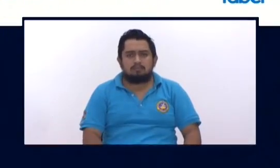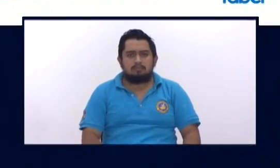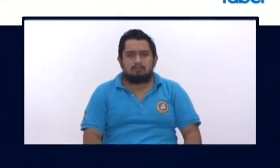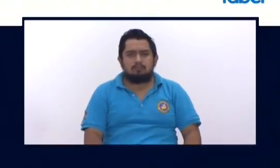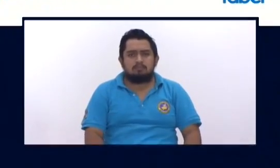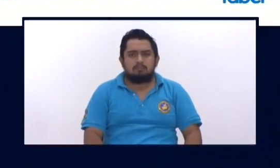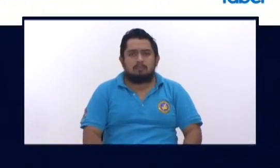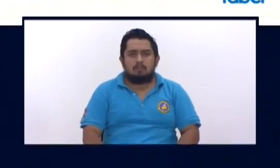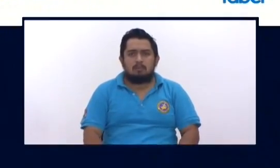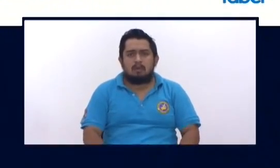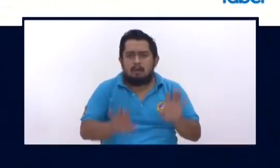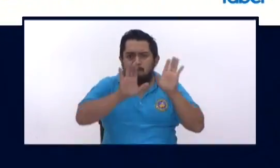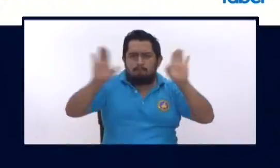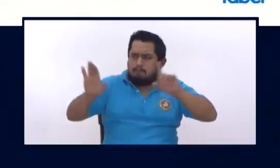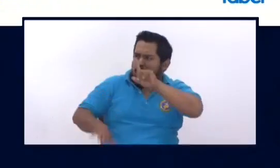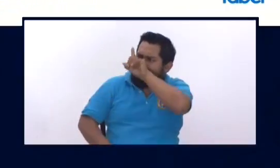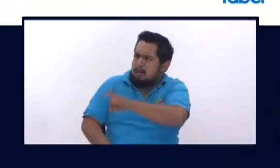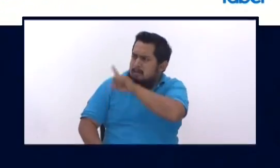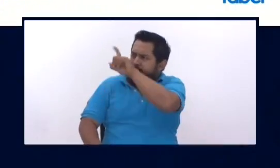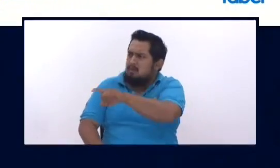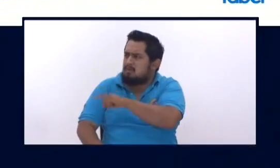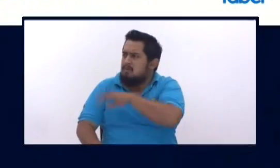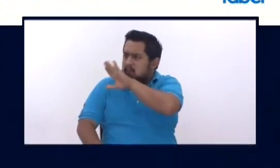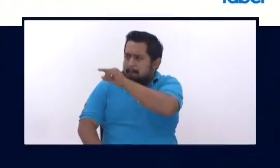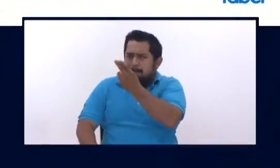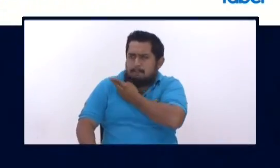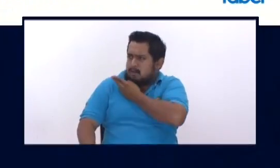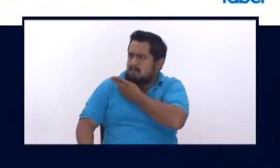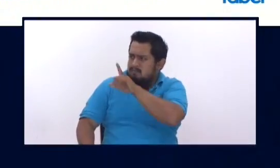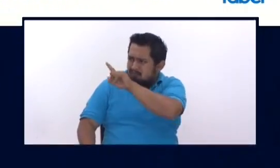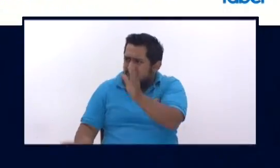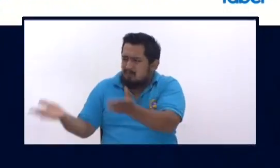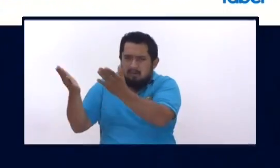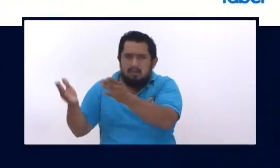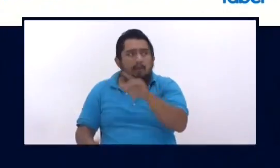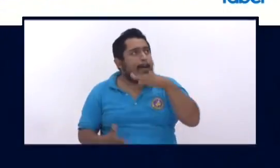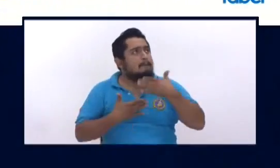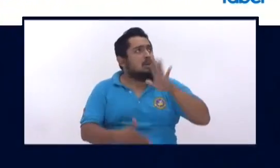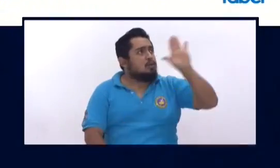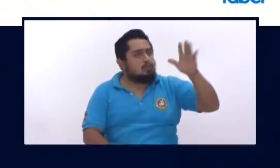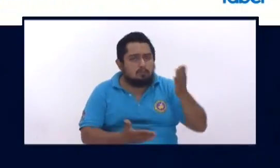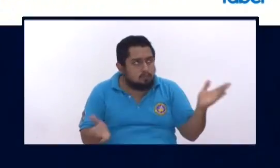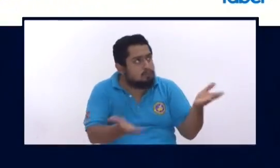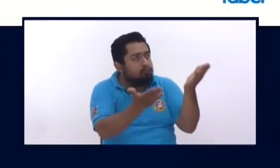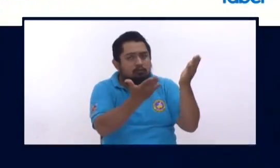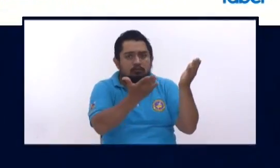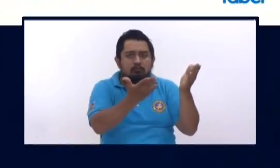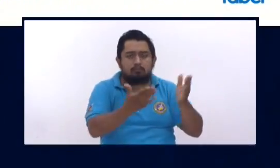a su se lo preguntaba y no estoy exaltando el pecado estoy exaltando la misericordia de dios